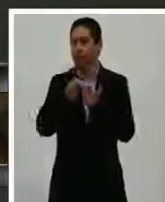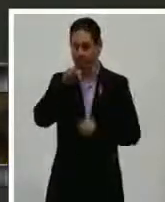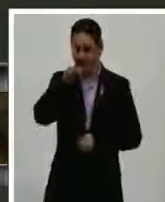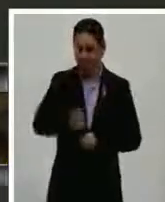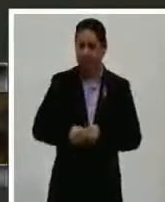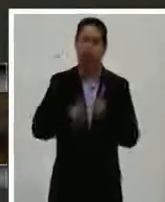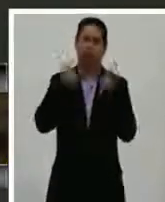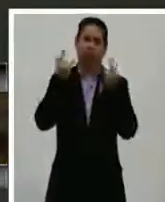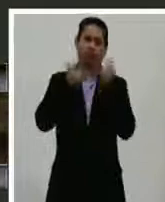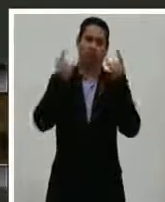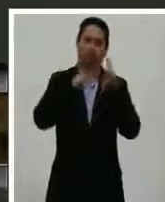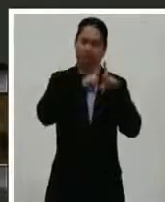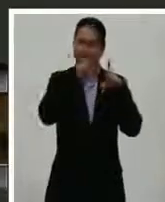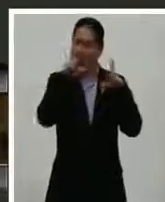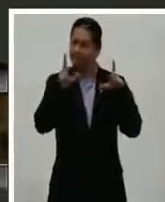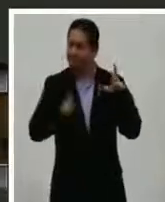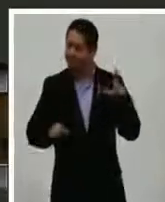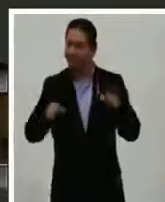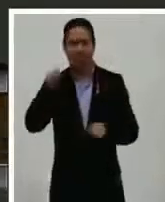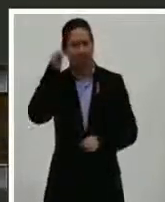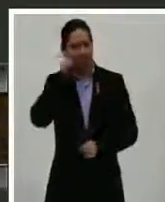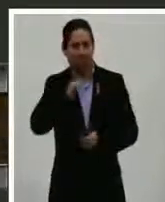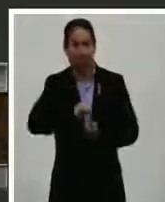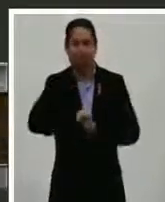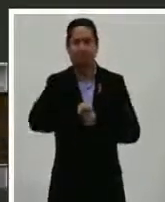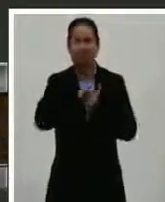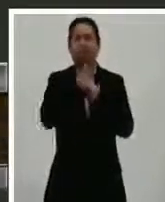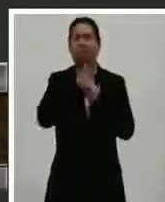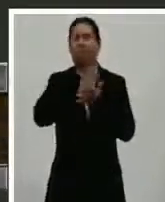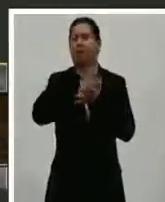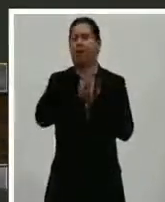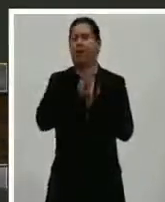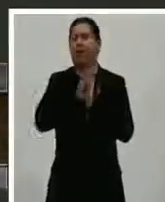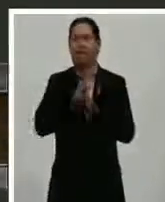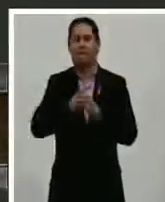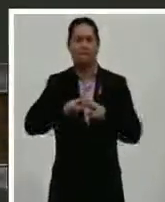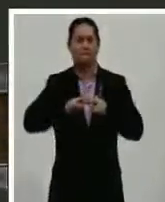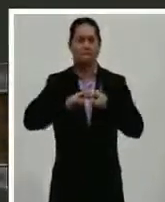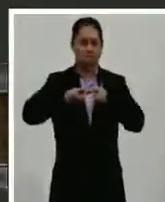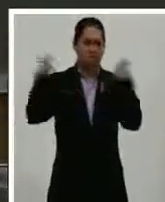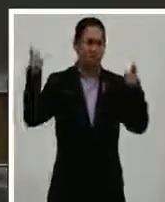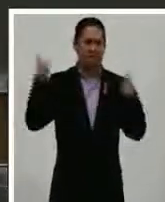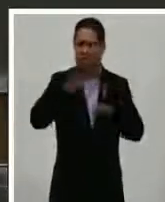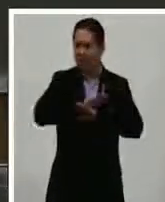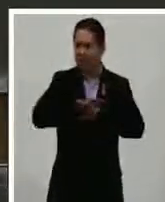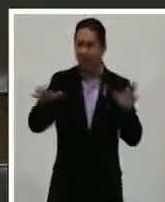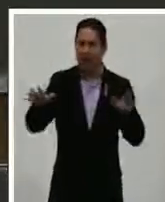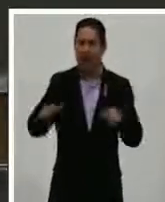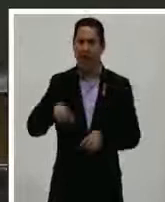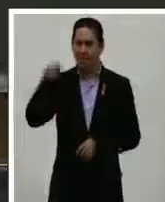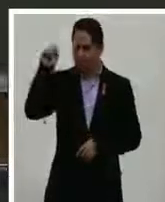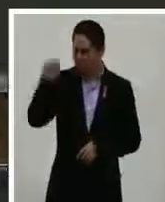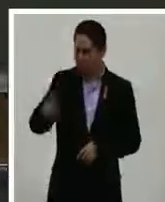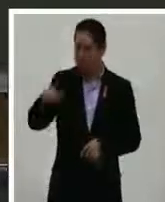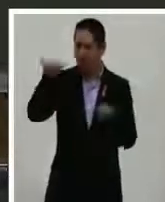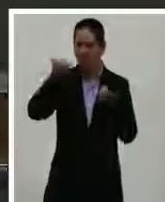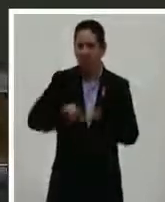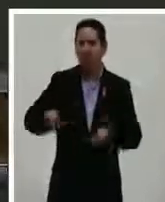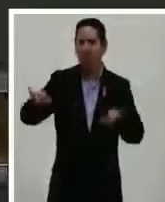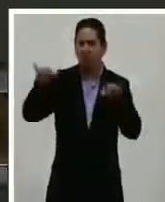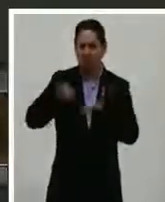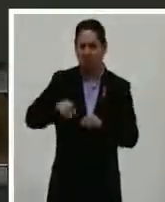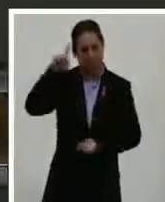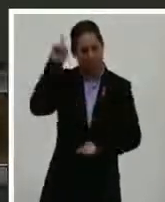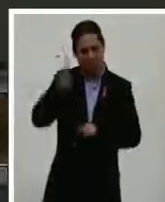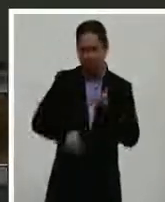seremos como partícipes de este cambio trascendente que rompe los paradigmas y las malas costumbres de la